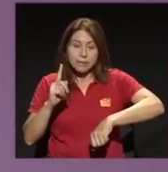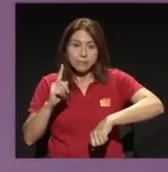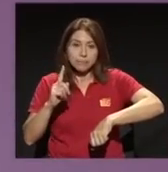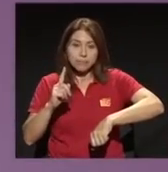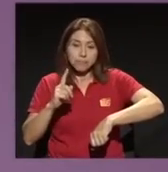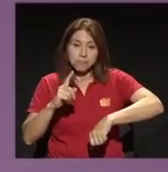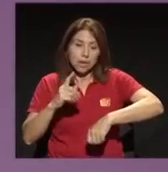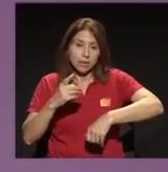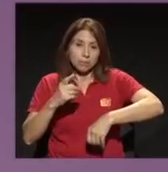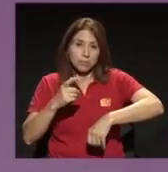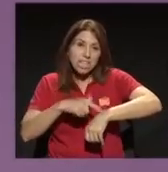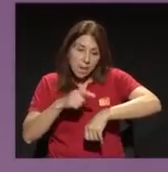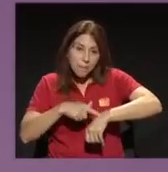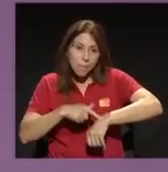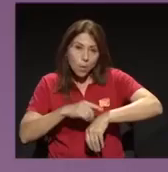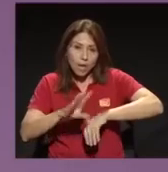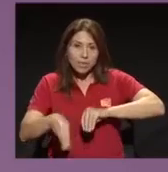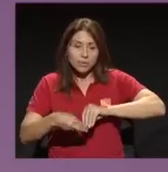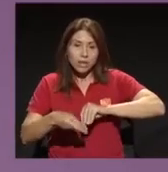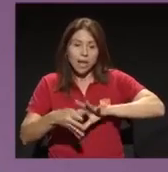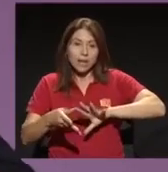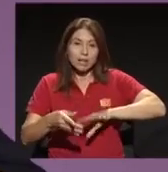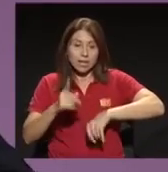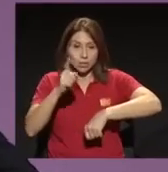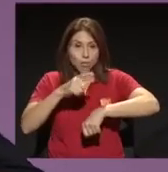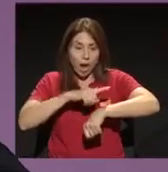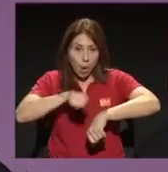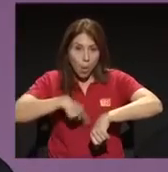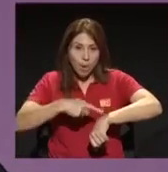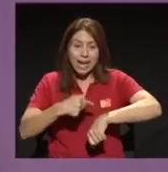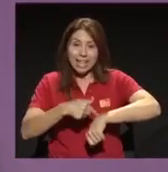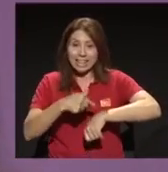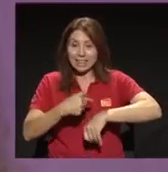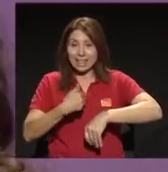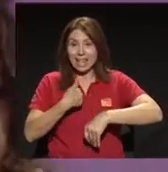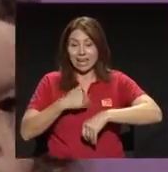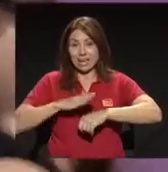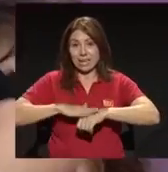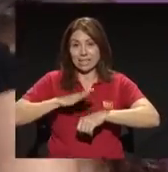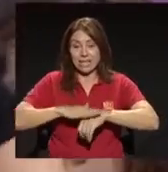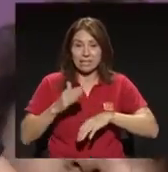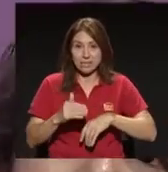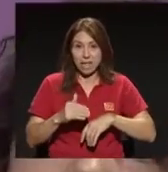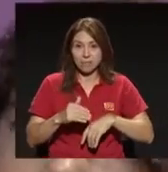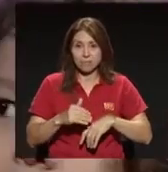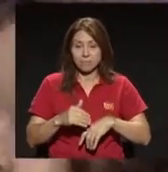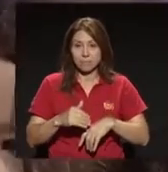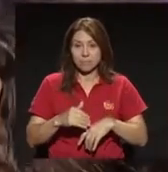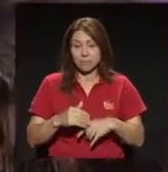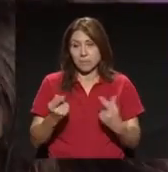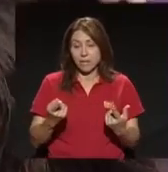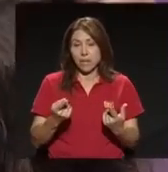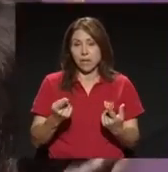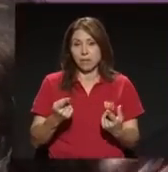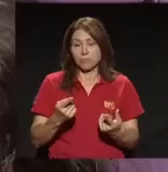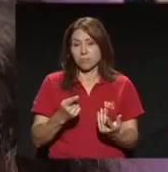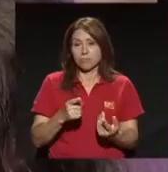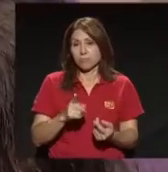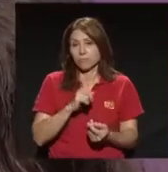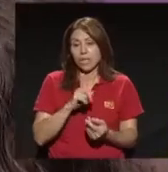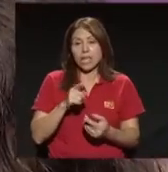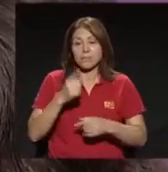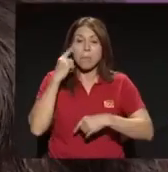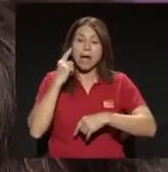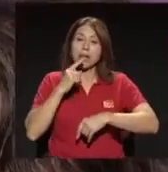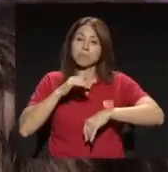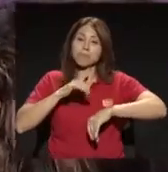de tiempo digamos adicionales una hora que tiene de licencia que no tienen que llegar al trabajo y que es para